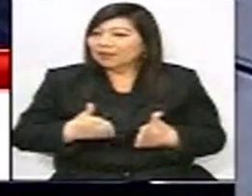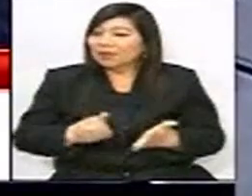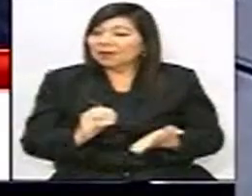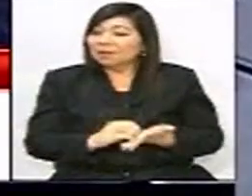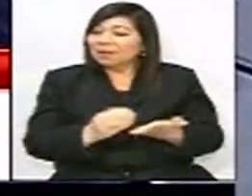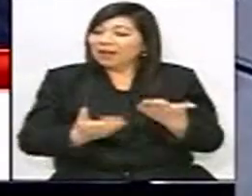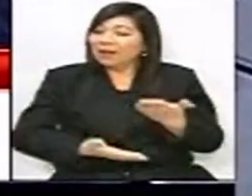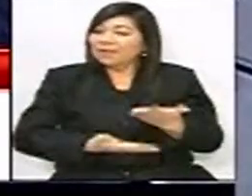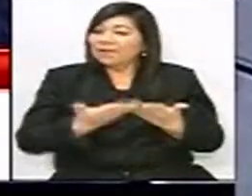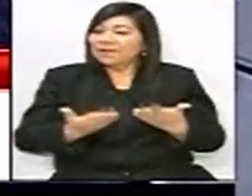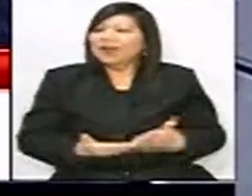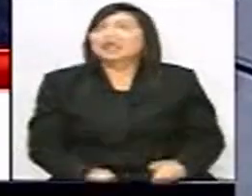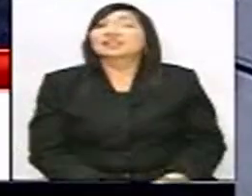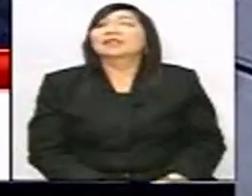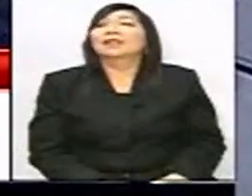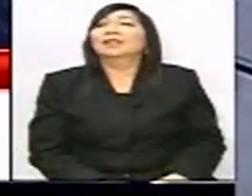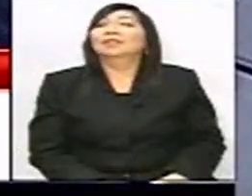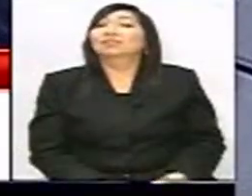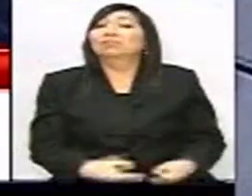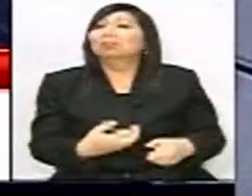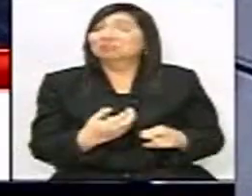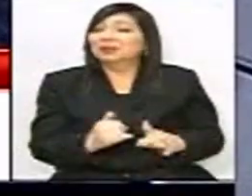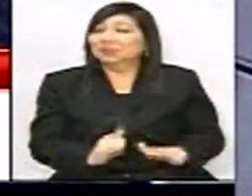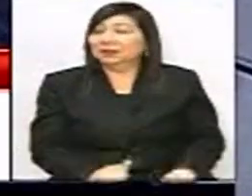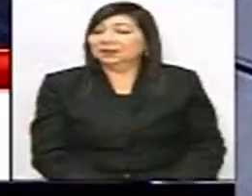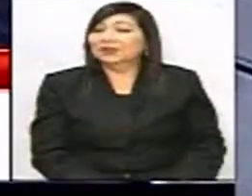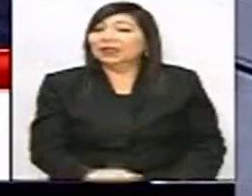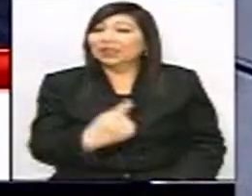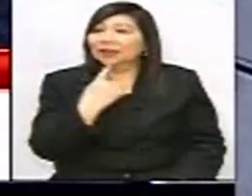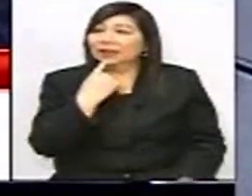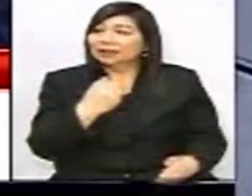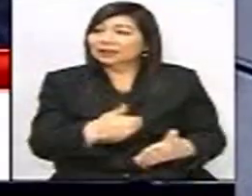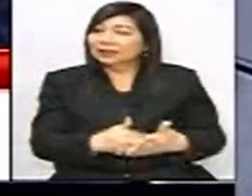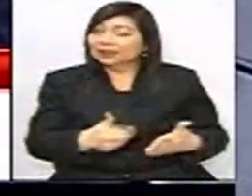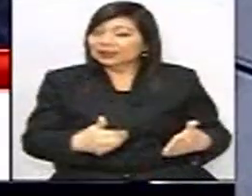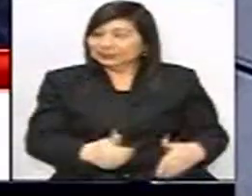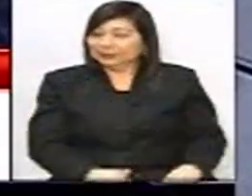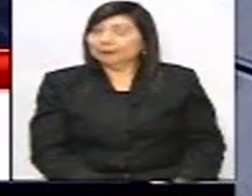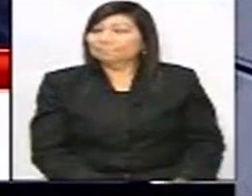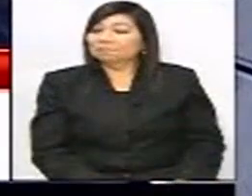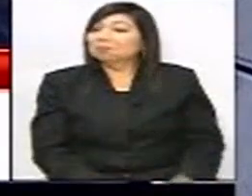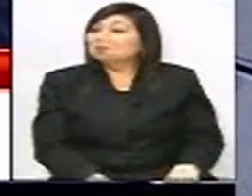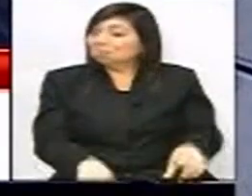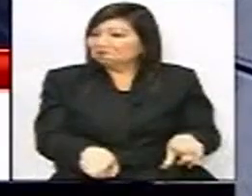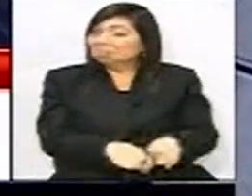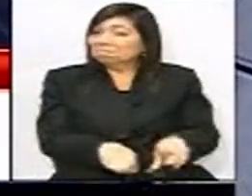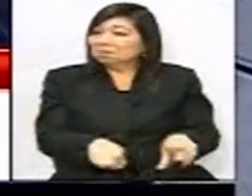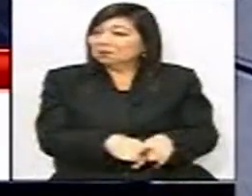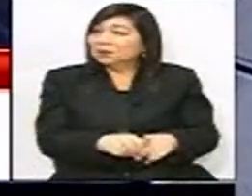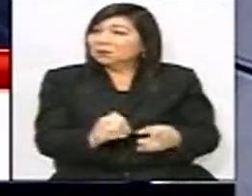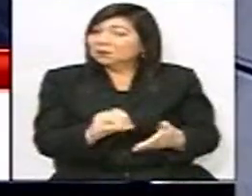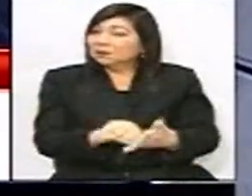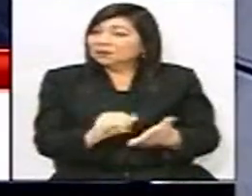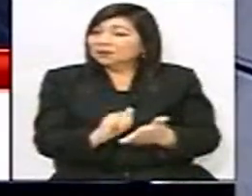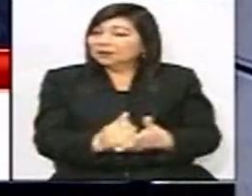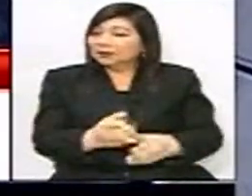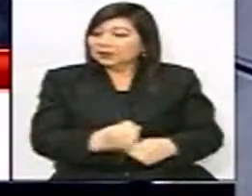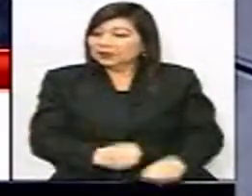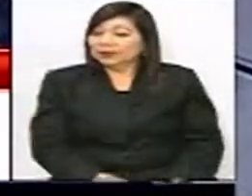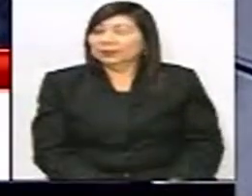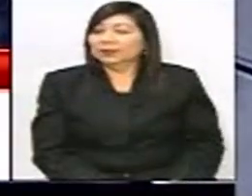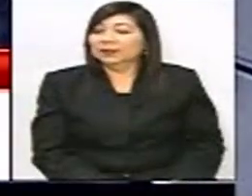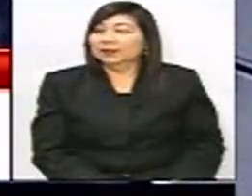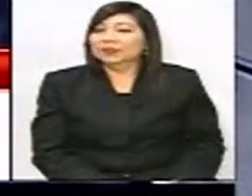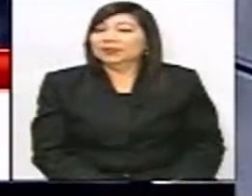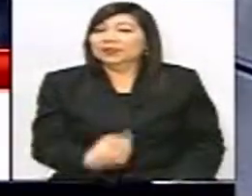más fácil. Lo del transporte público ya lo señalé anteriormente, también es una de las cosas que tenemos que tomar